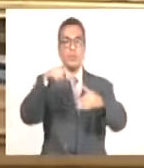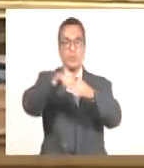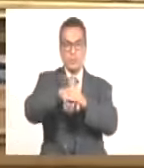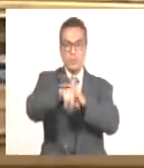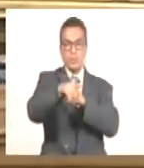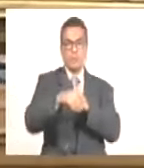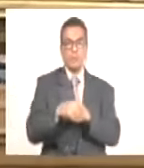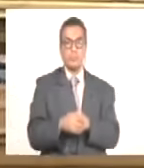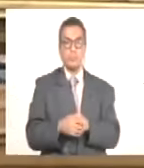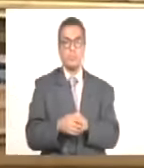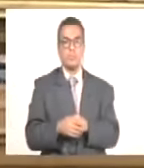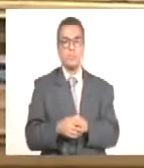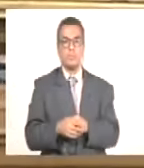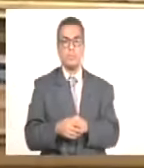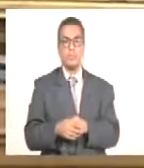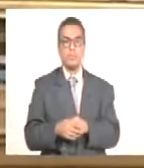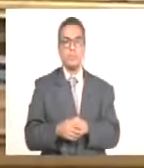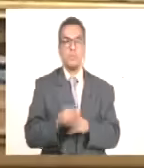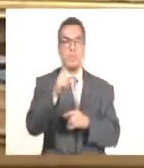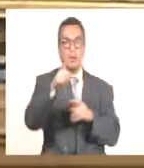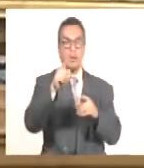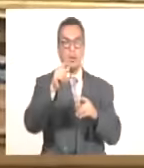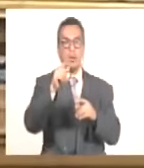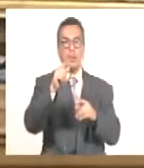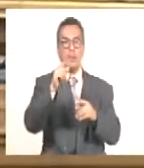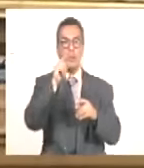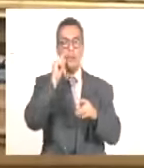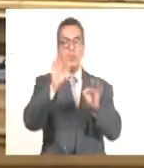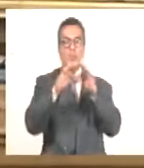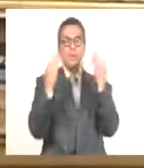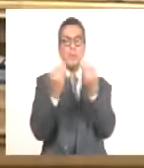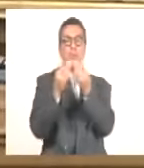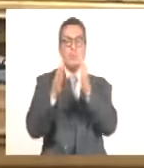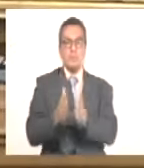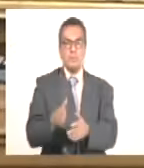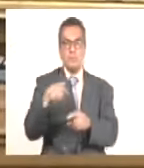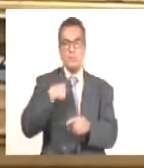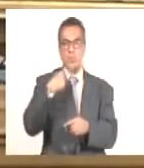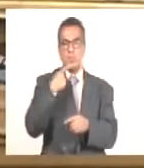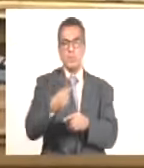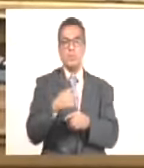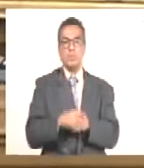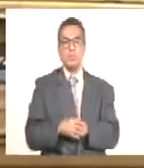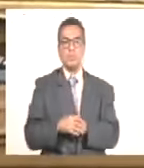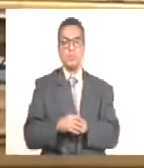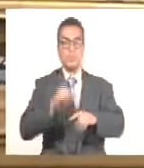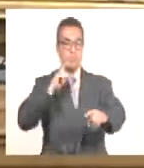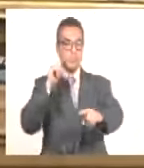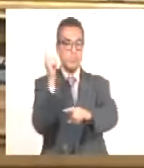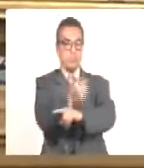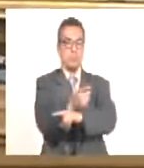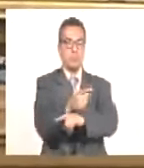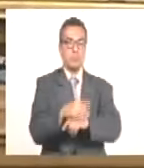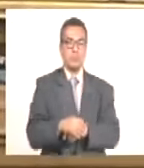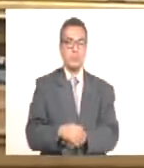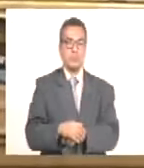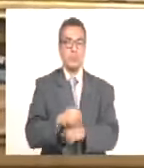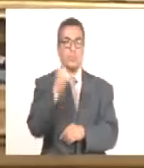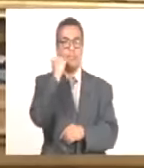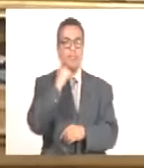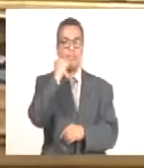introducida por parte de un familiar señalándolo, acusándolo de